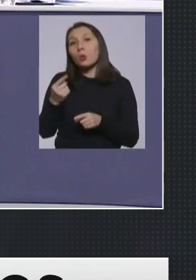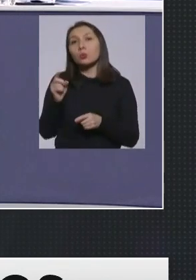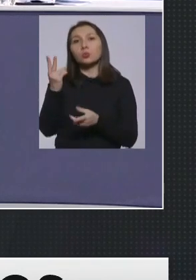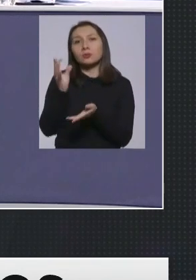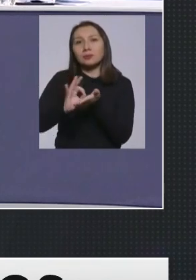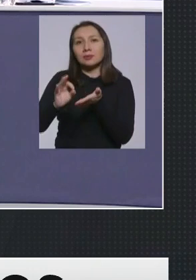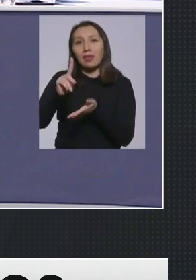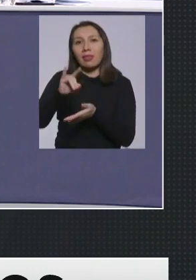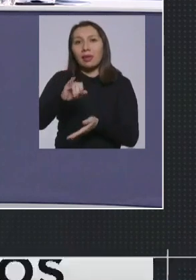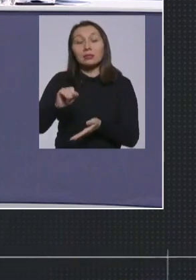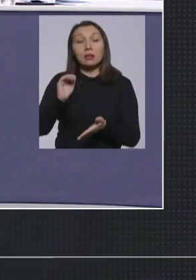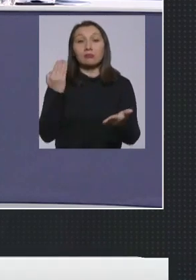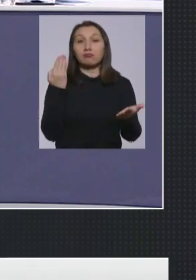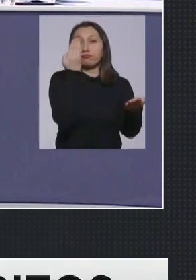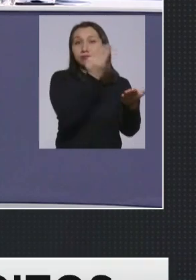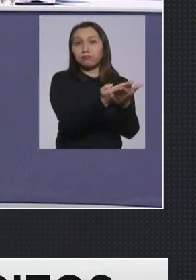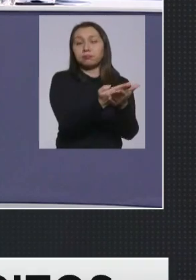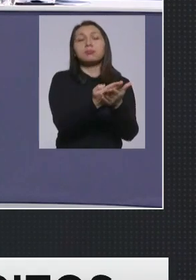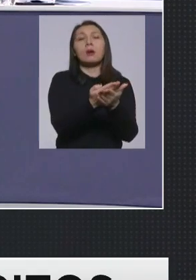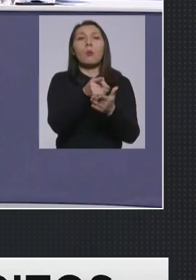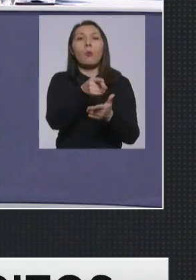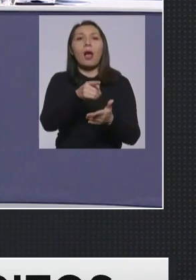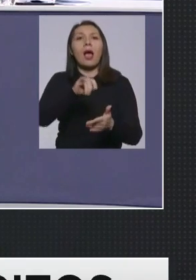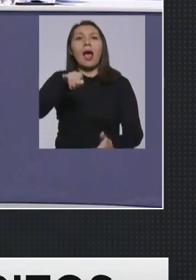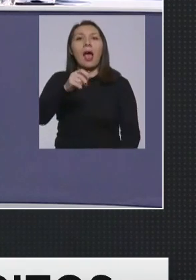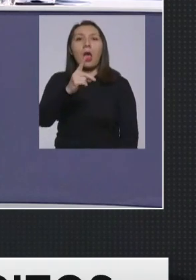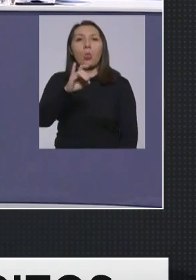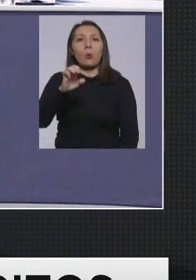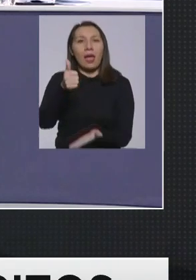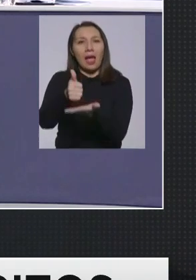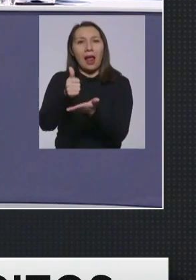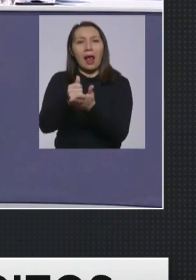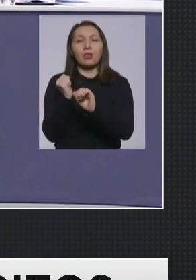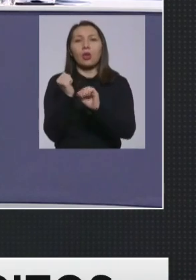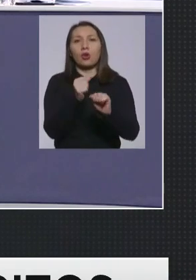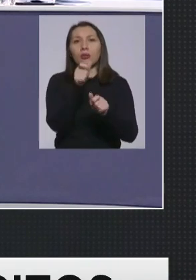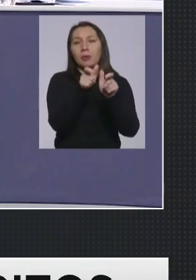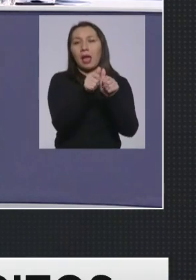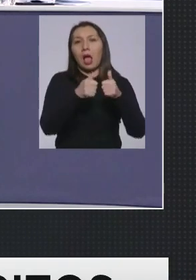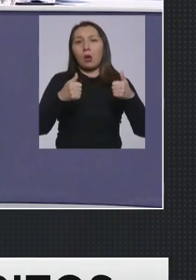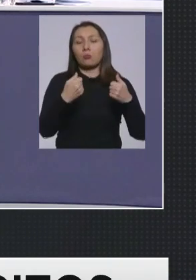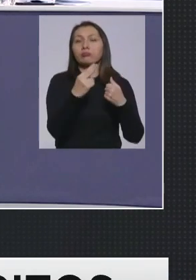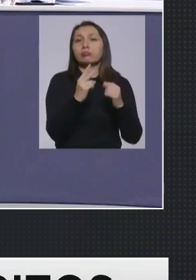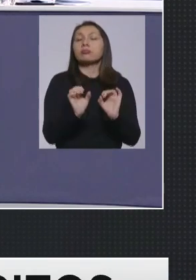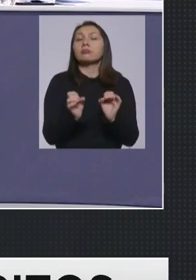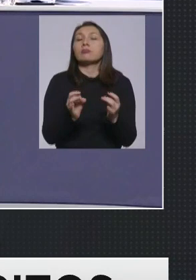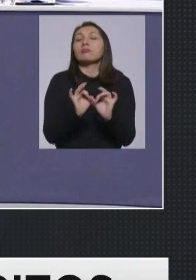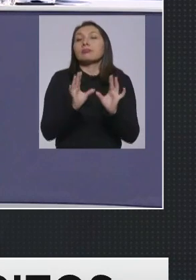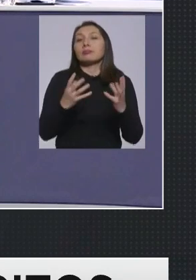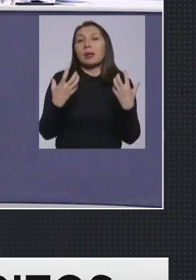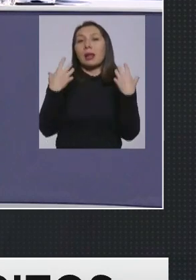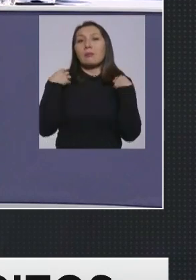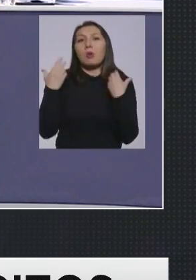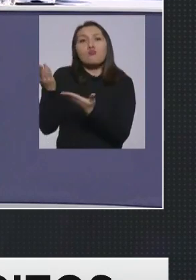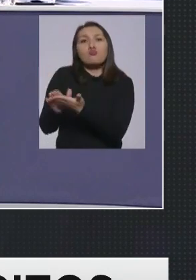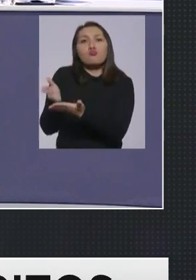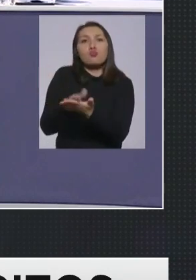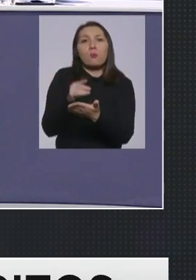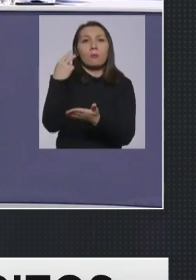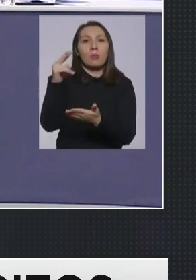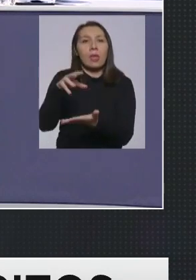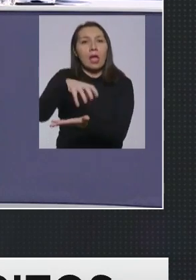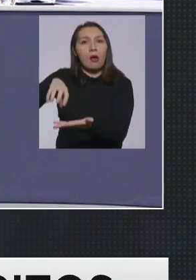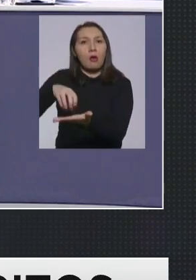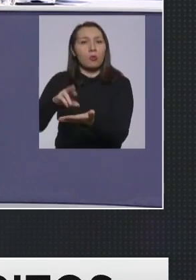tasa la querella finalmente el alcalde de recoleta ariel haug en contra autoridades por eso en toda responsabilidad en muertes siete vecinos en aquella